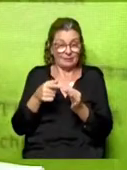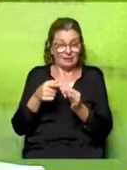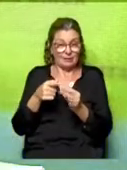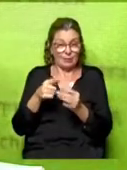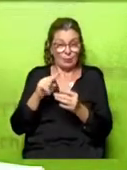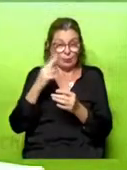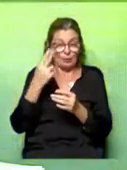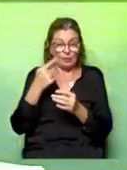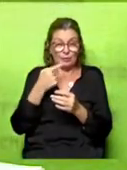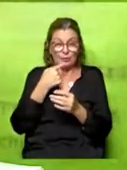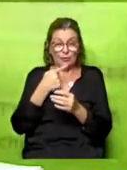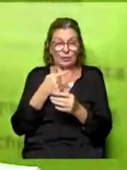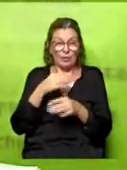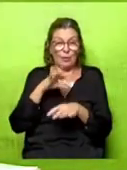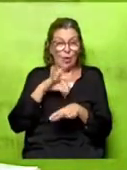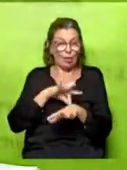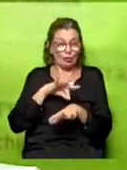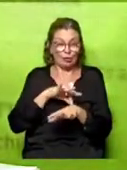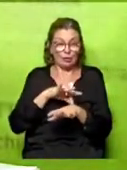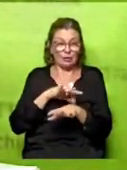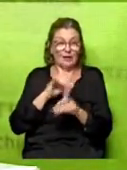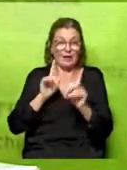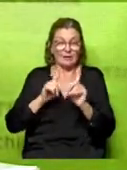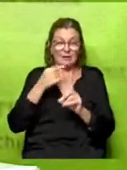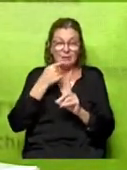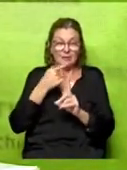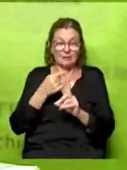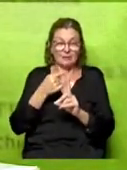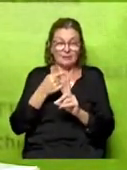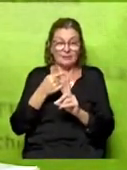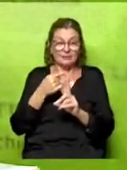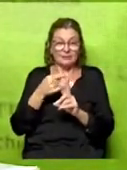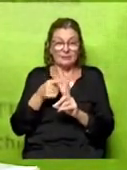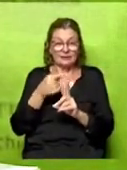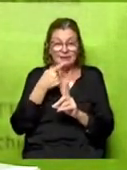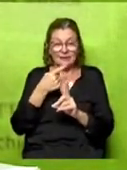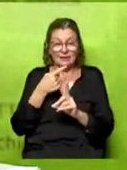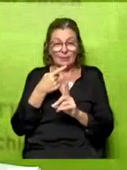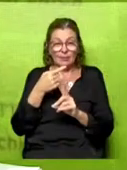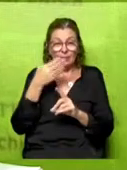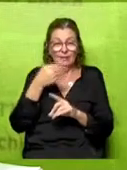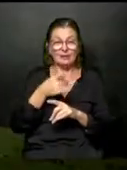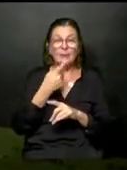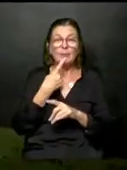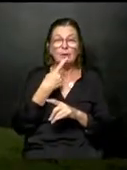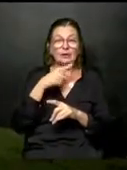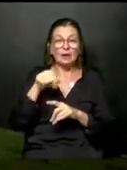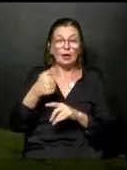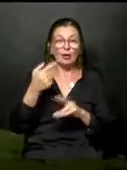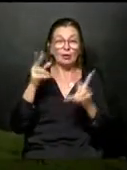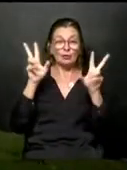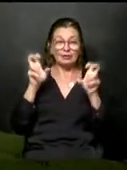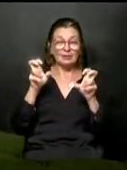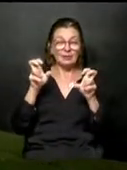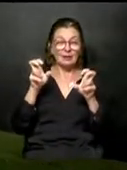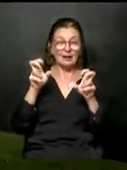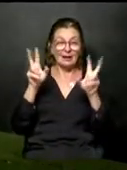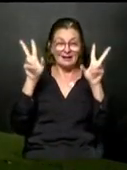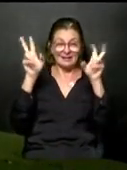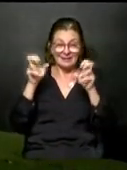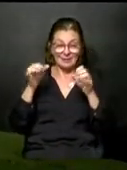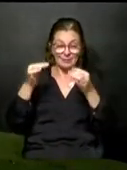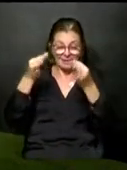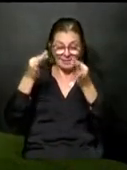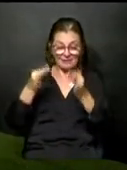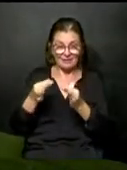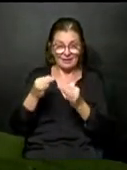y no lo digo ni como pediatra, ni como a veces me tildan de niñóloga, y que me dedique como política a otros temas. Es el tema de verdad